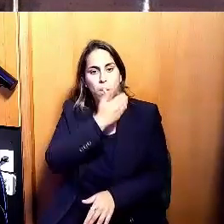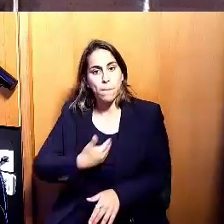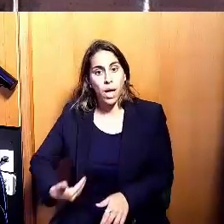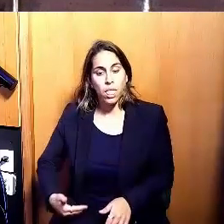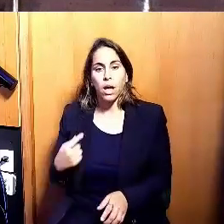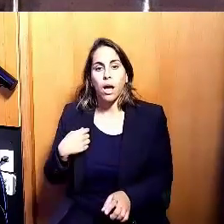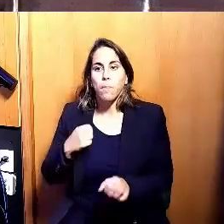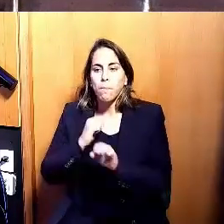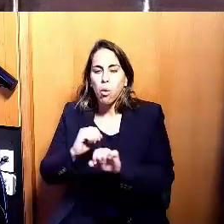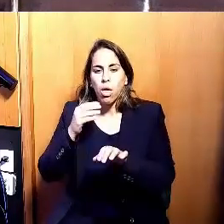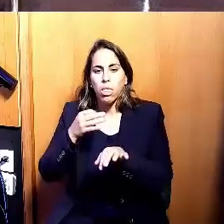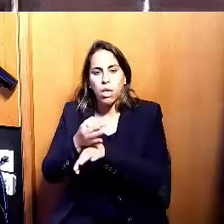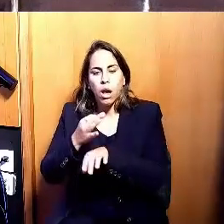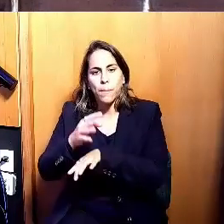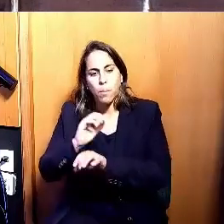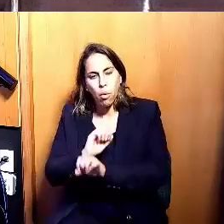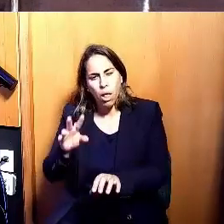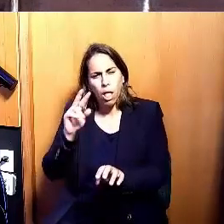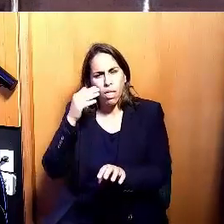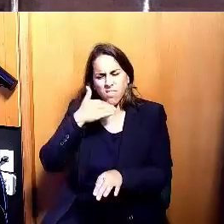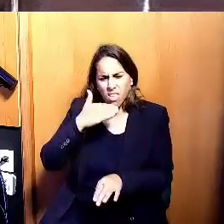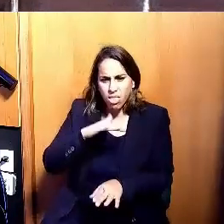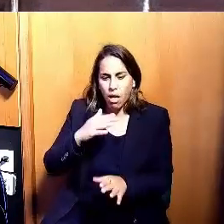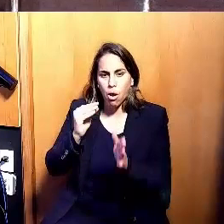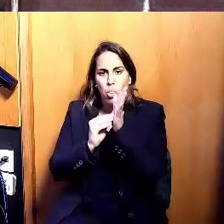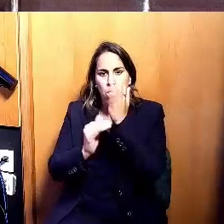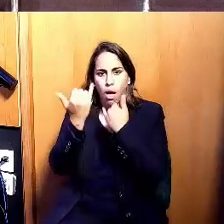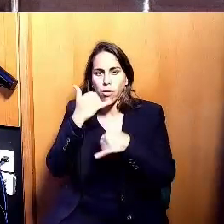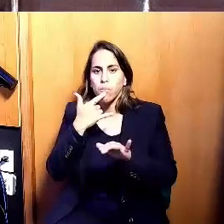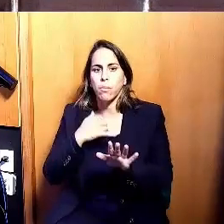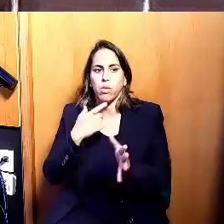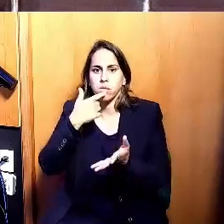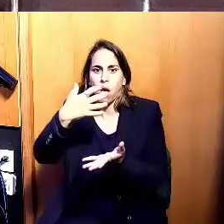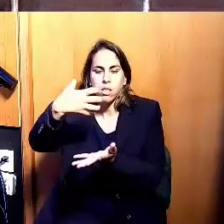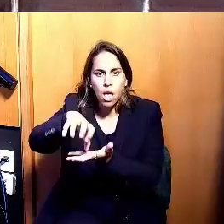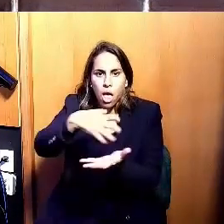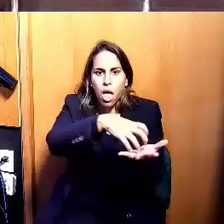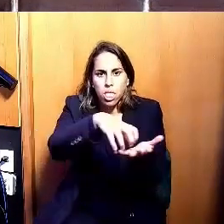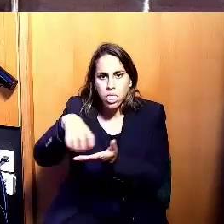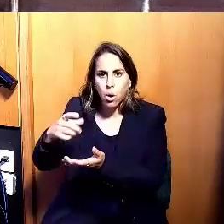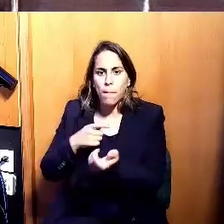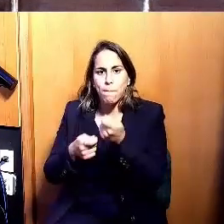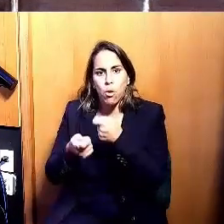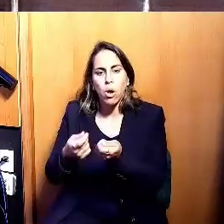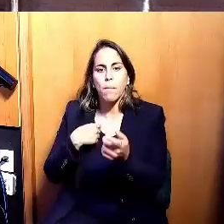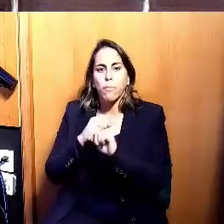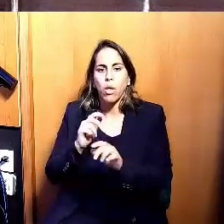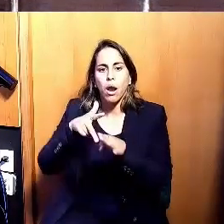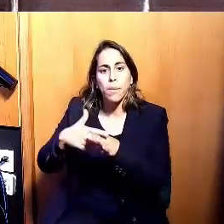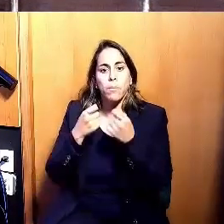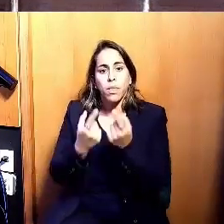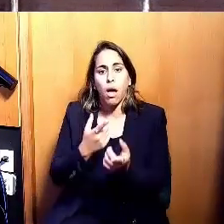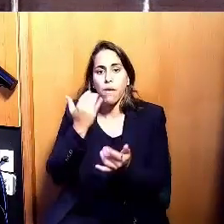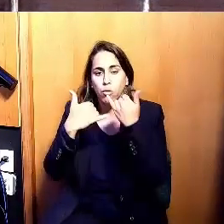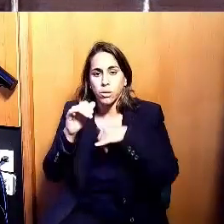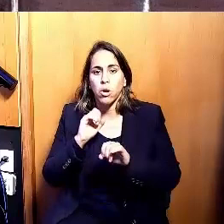poder interpretar los datos, por ejemplo, del monitor de centros que les comentaba hoy, que es una herramienta para entregar información a